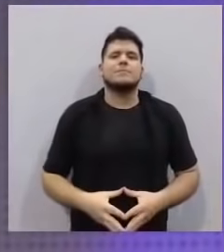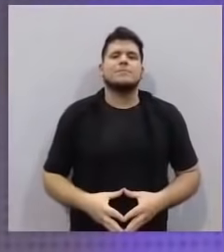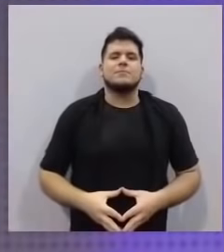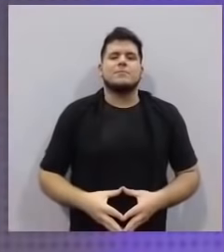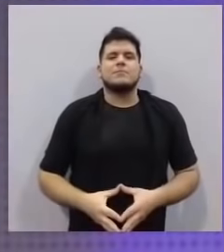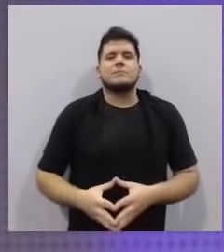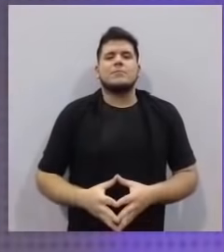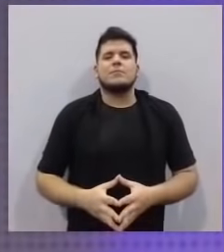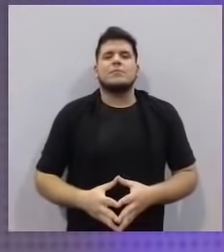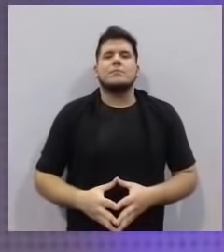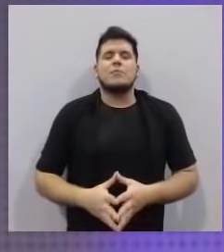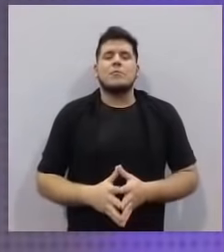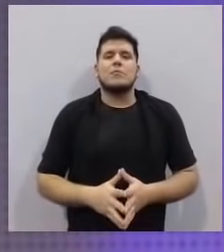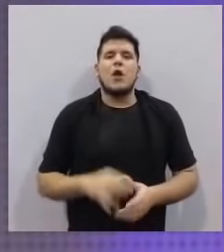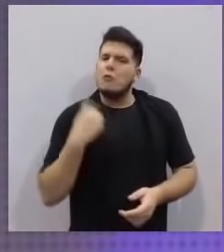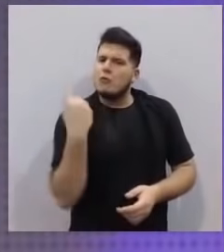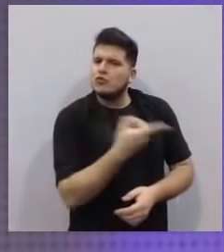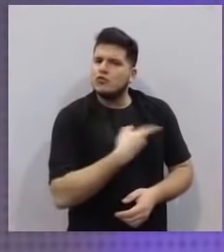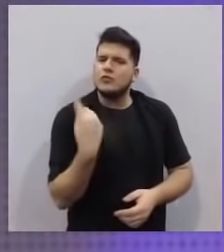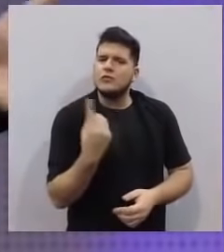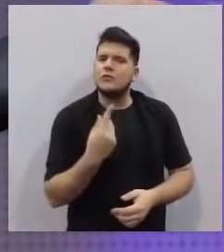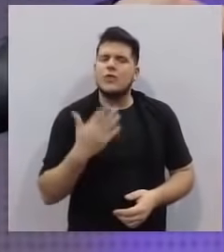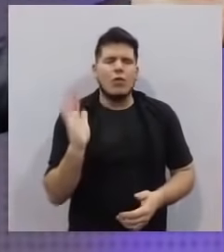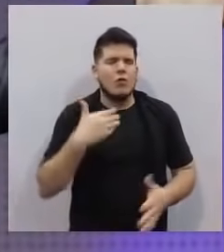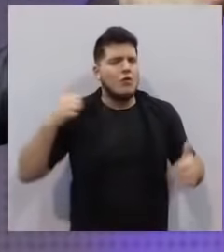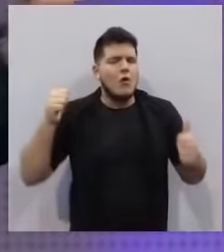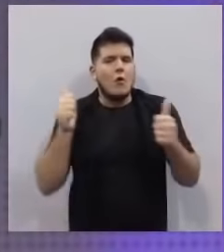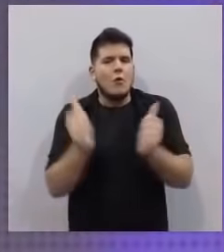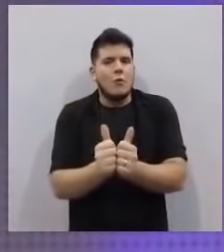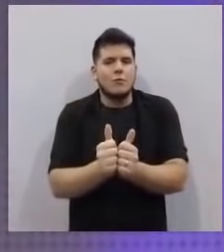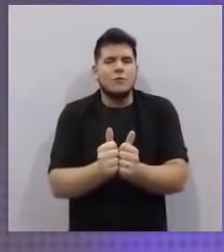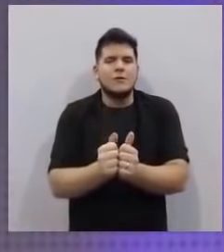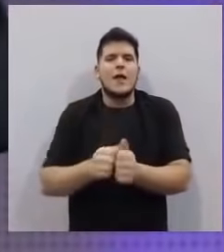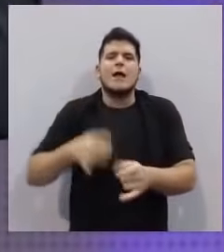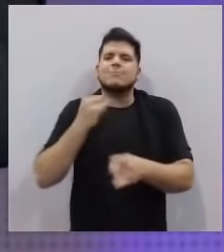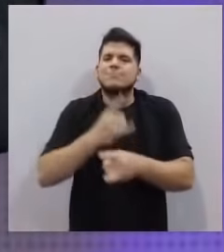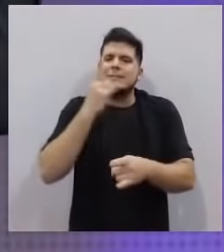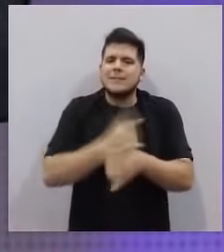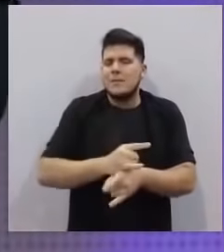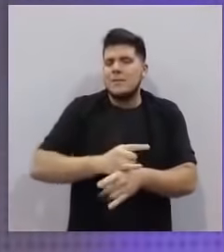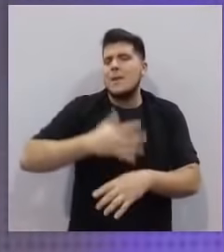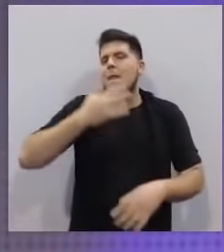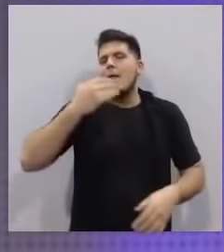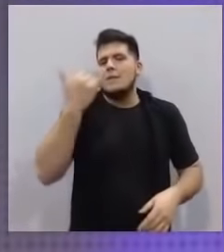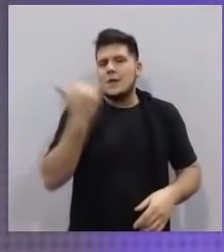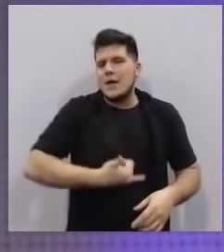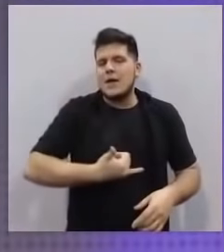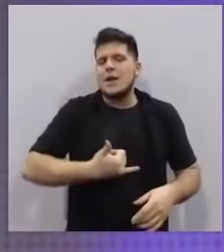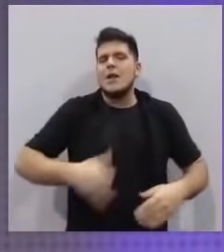casa un rey y todos sus beneficios diga soy hijo